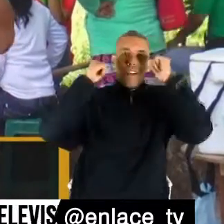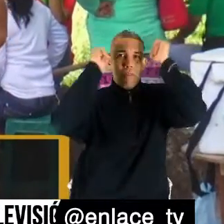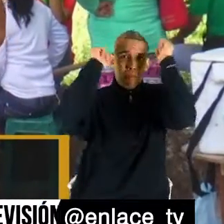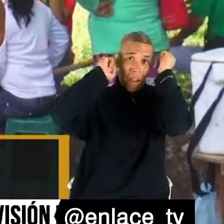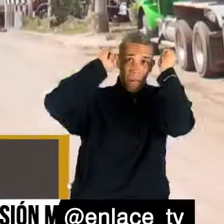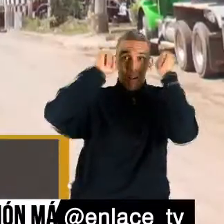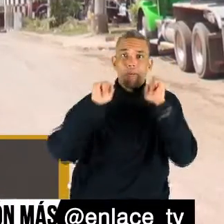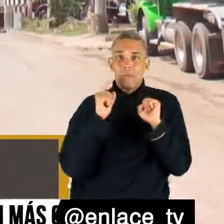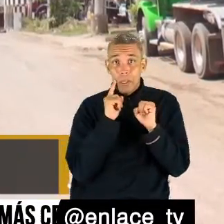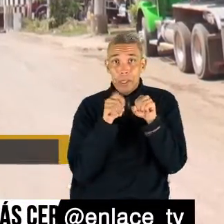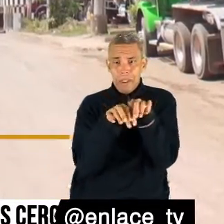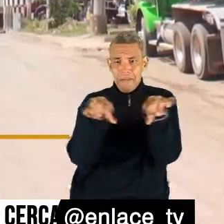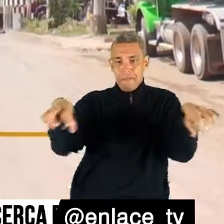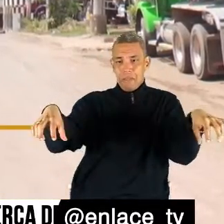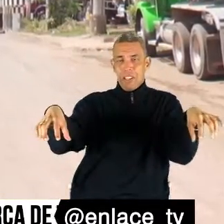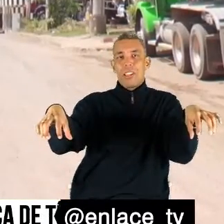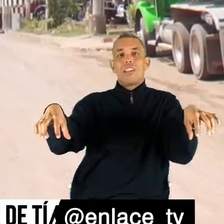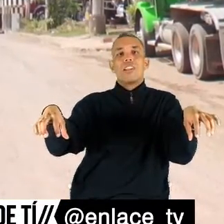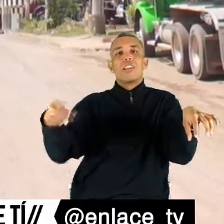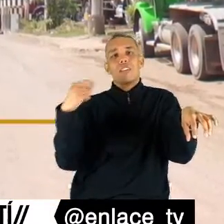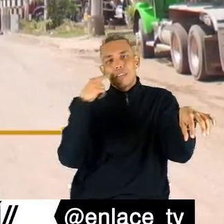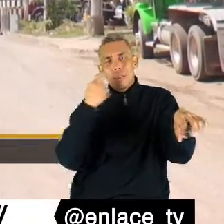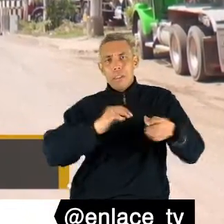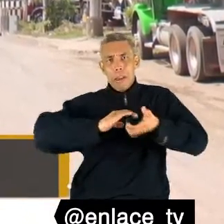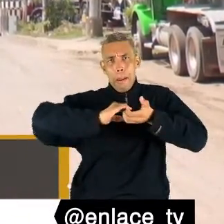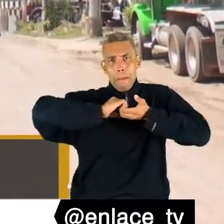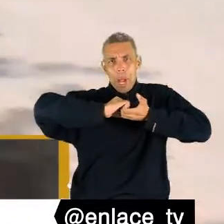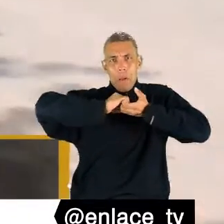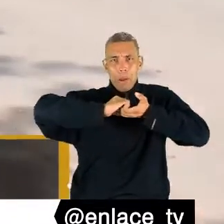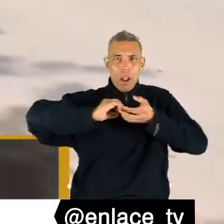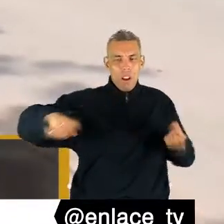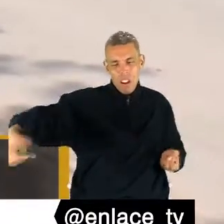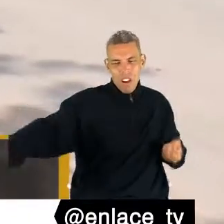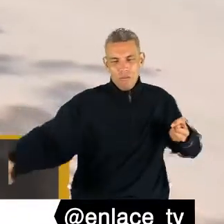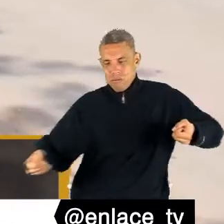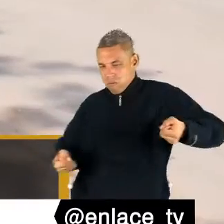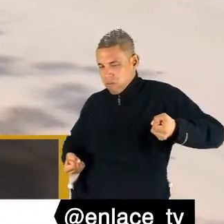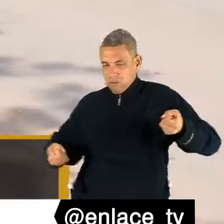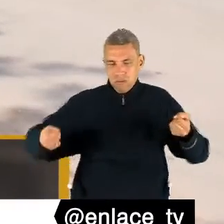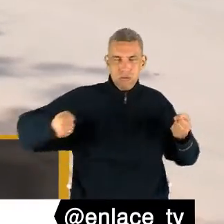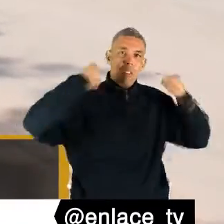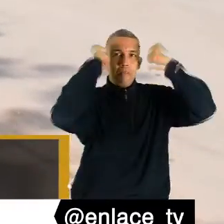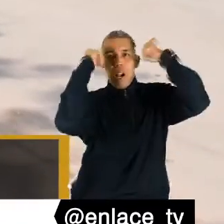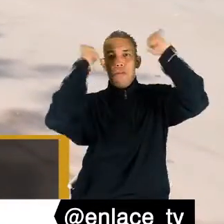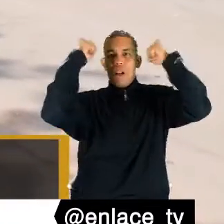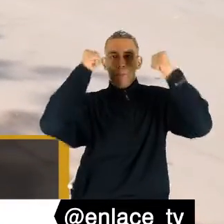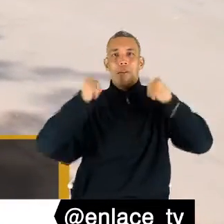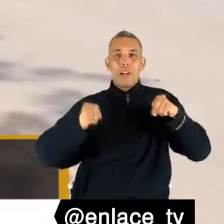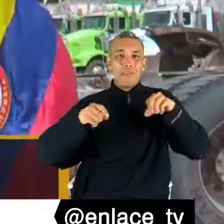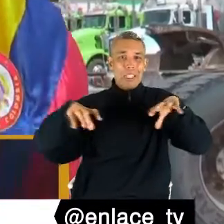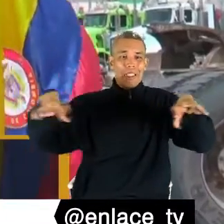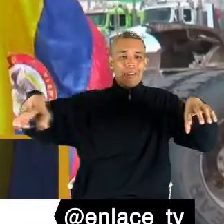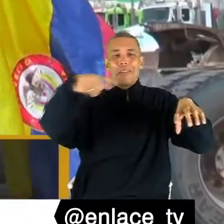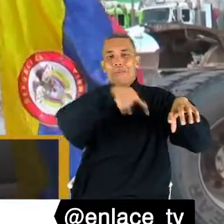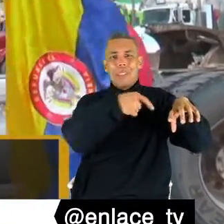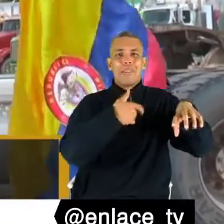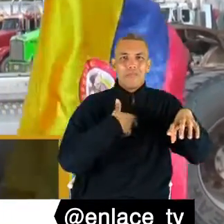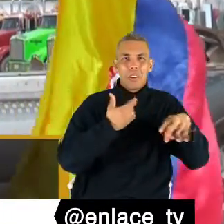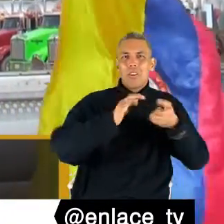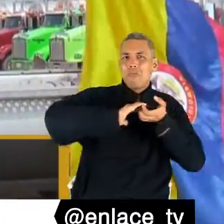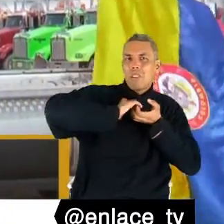Barranca Bermeja, una de ellas por parte de los camioneros en el sector de parqueaderos del barrio Rafael Rangel, quienes expresan su inconformismo por el